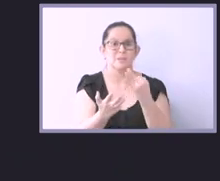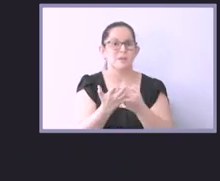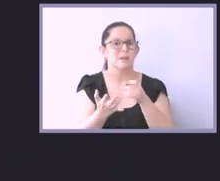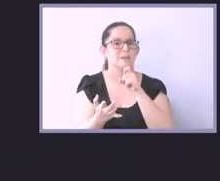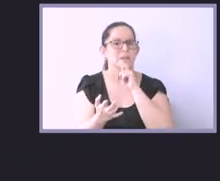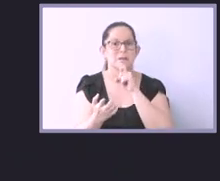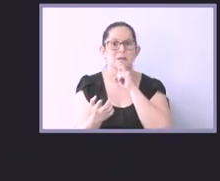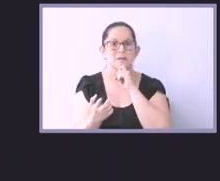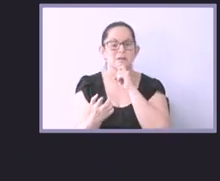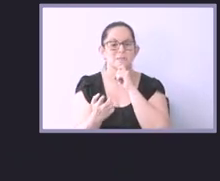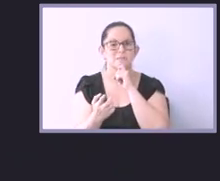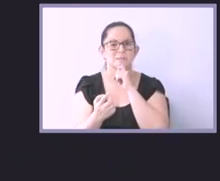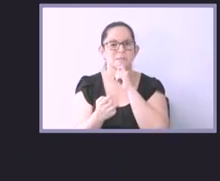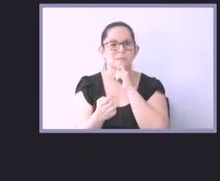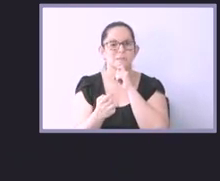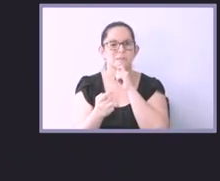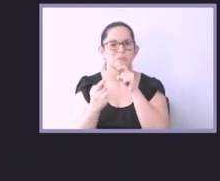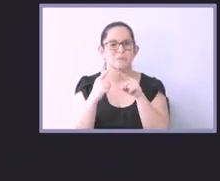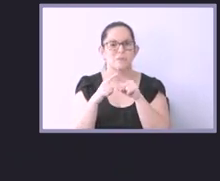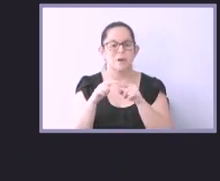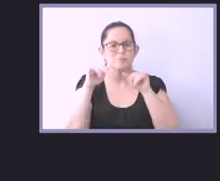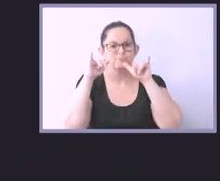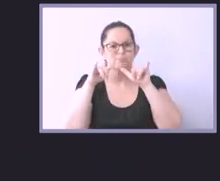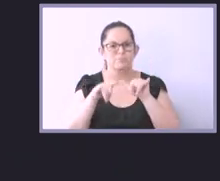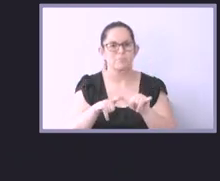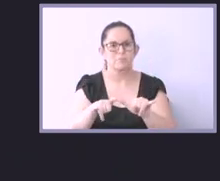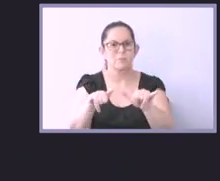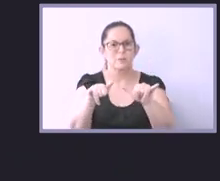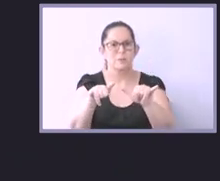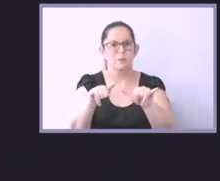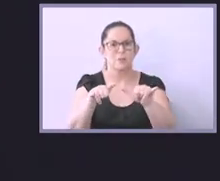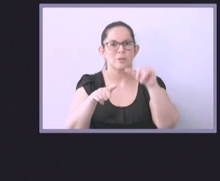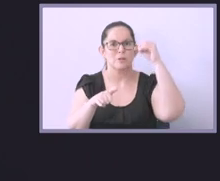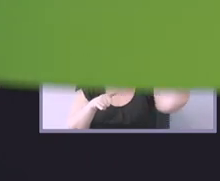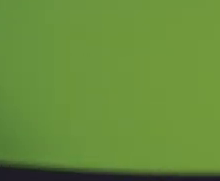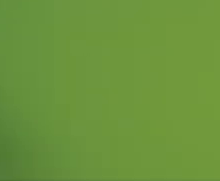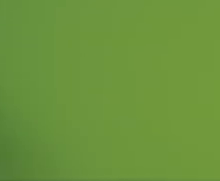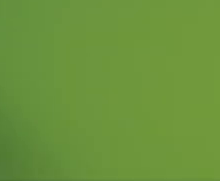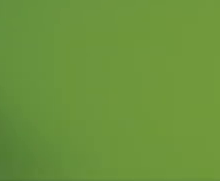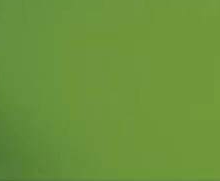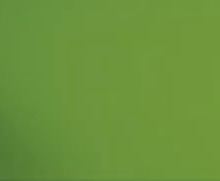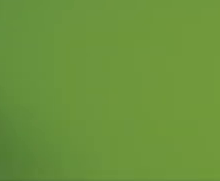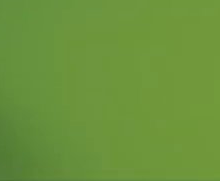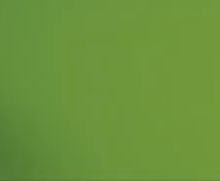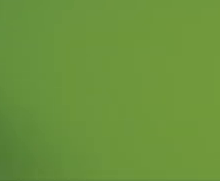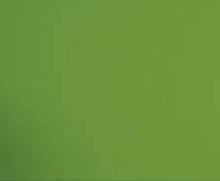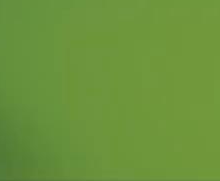algo sí te puedo decir: mantente encendido.